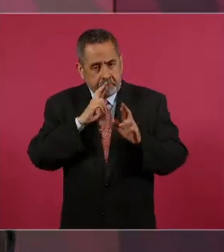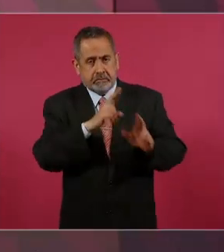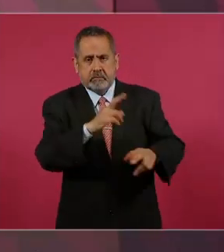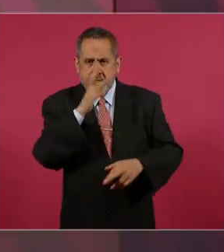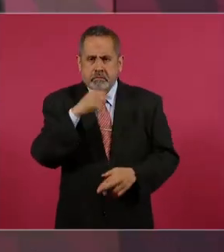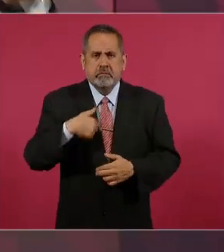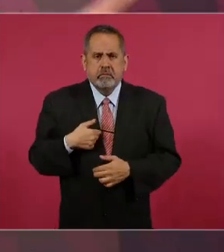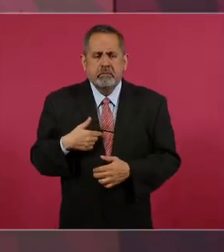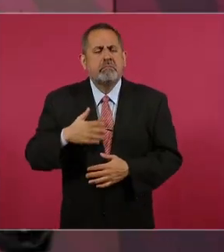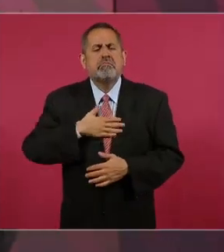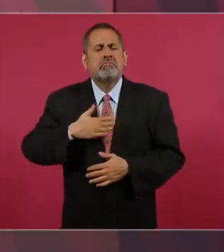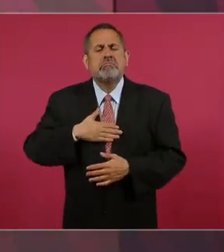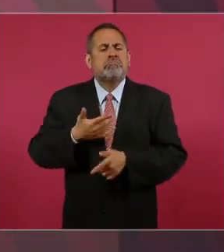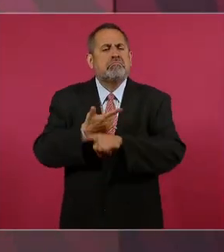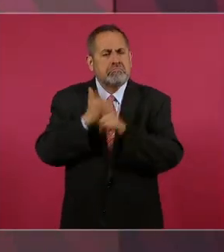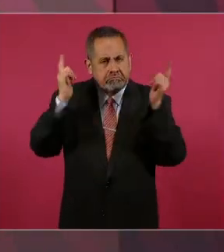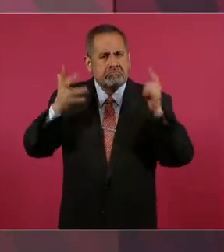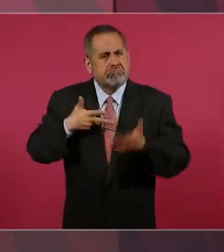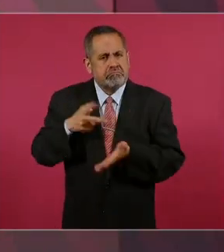mi libertad.